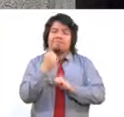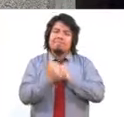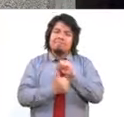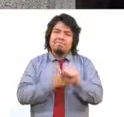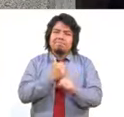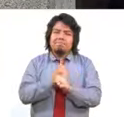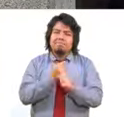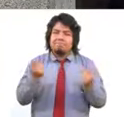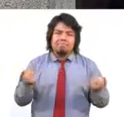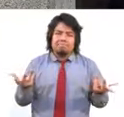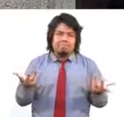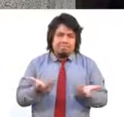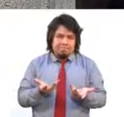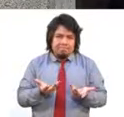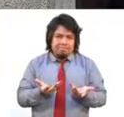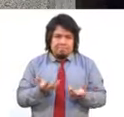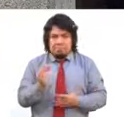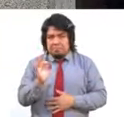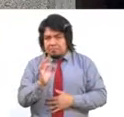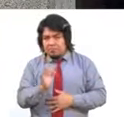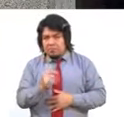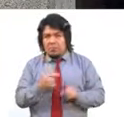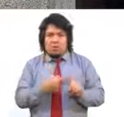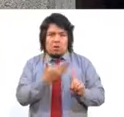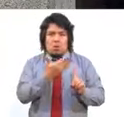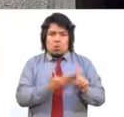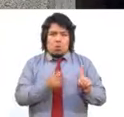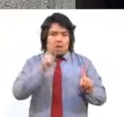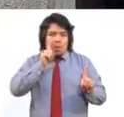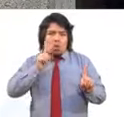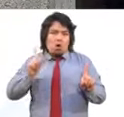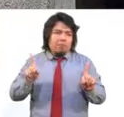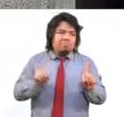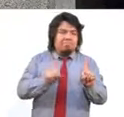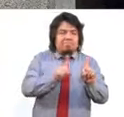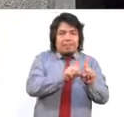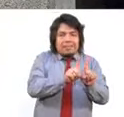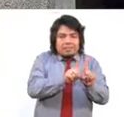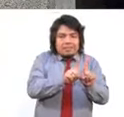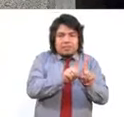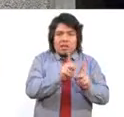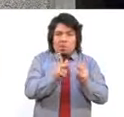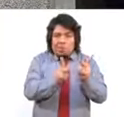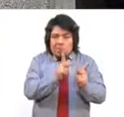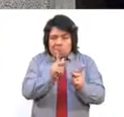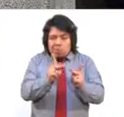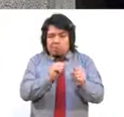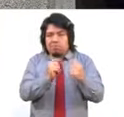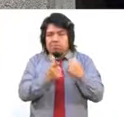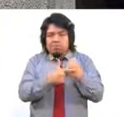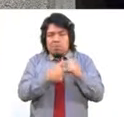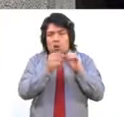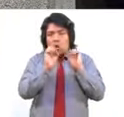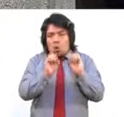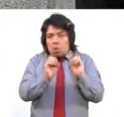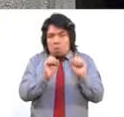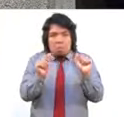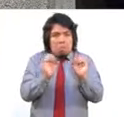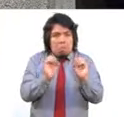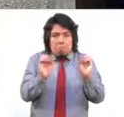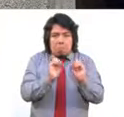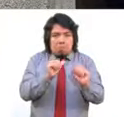ha acercado algún caso de estos con ustedes o no han querido